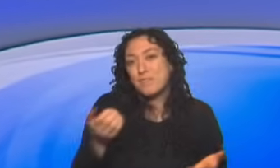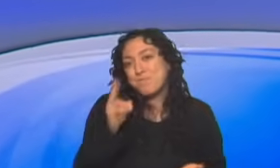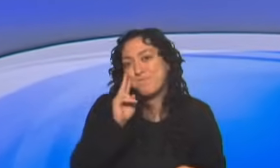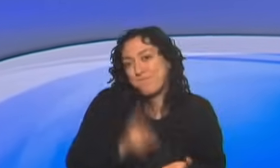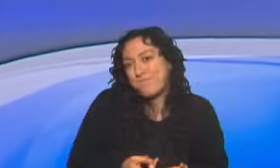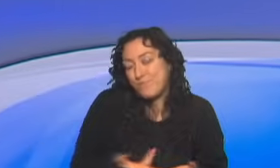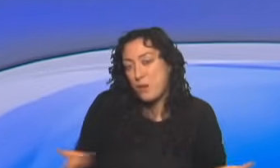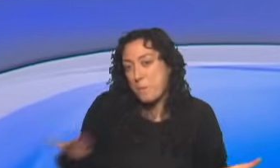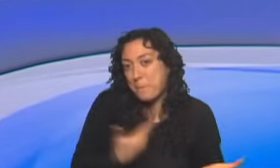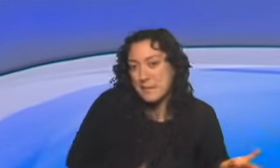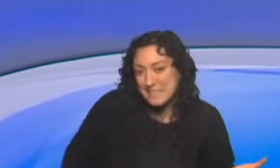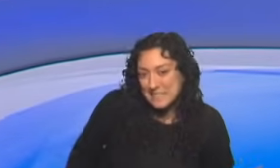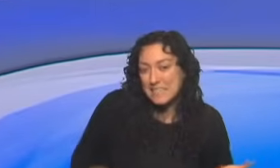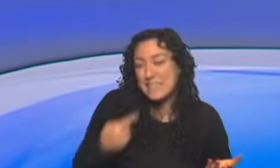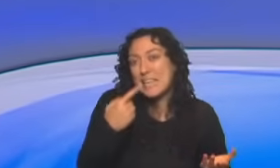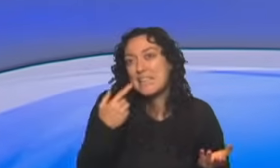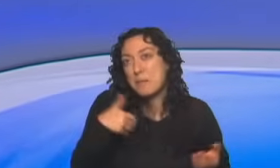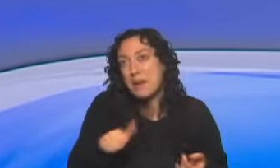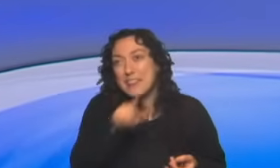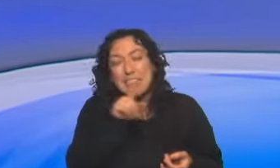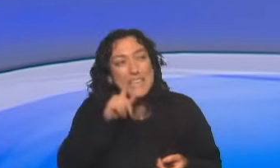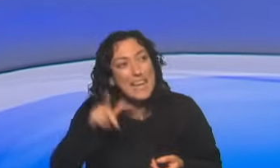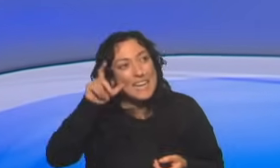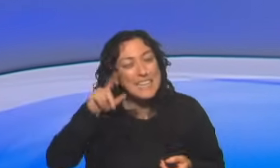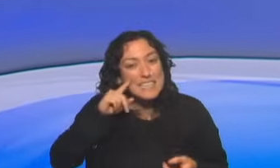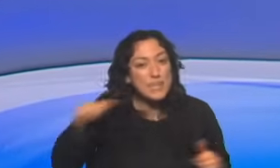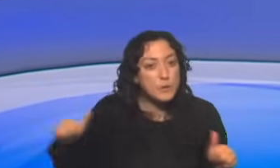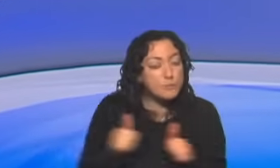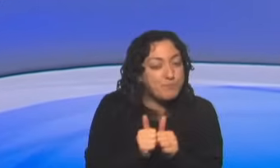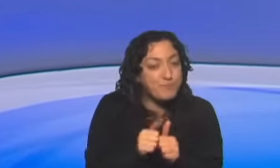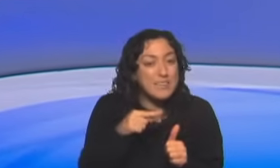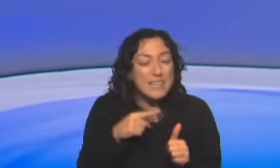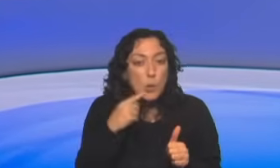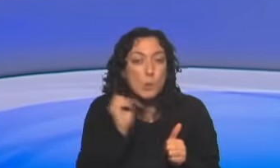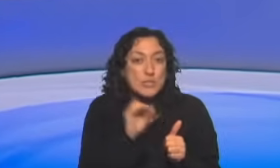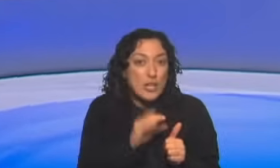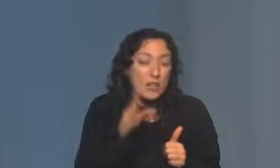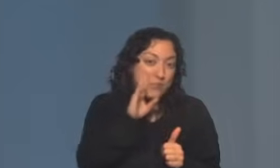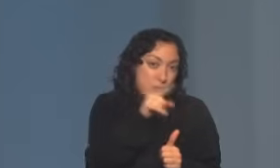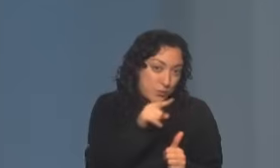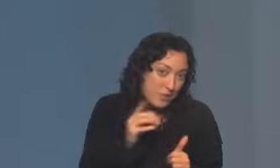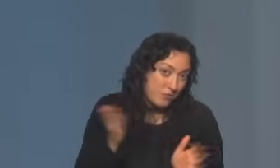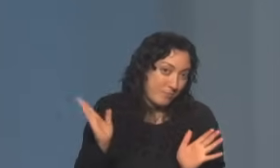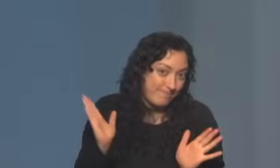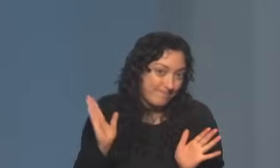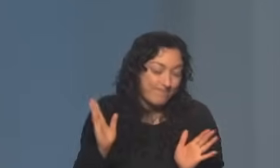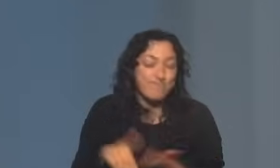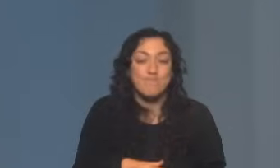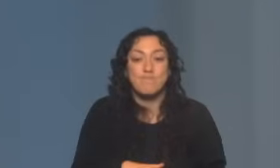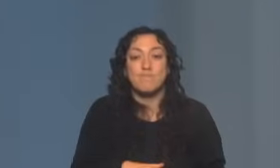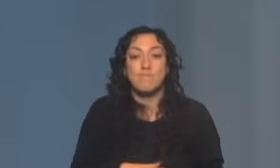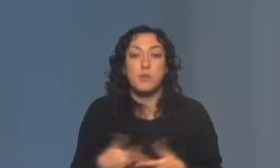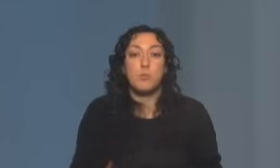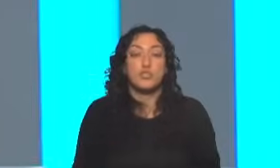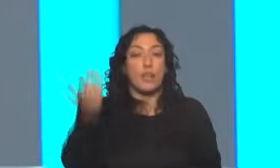A un presidente que viene de la mano de Martinelli, Martinelli muy cuestionado en los Estados Unidos. Ahora, por eso decía que